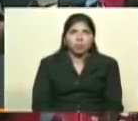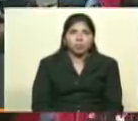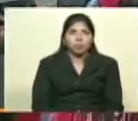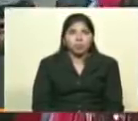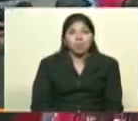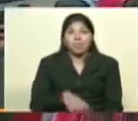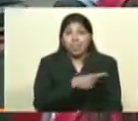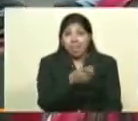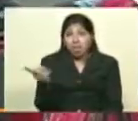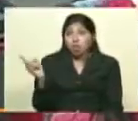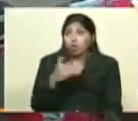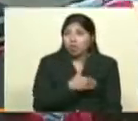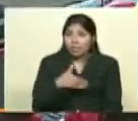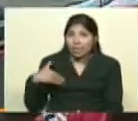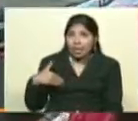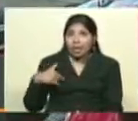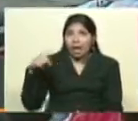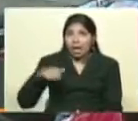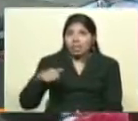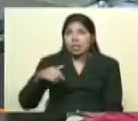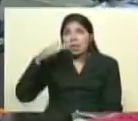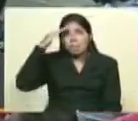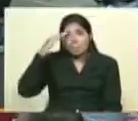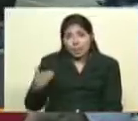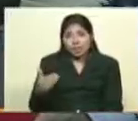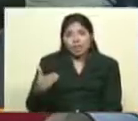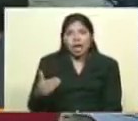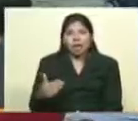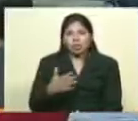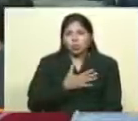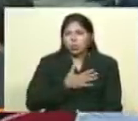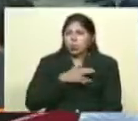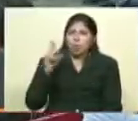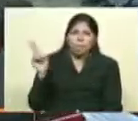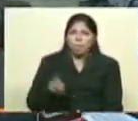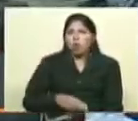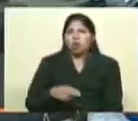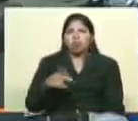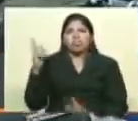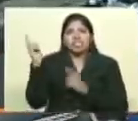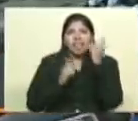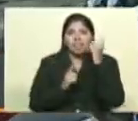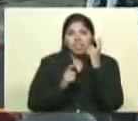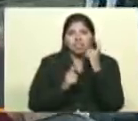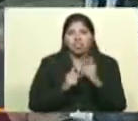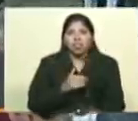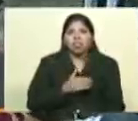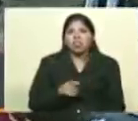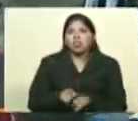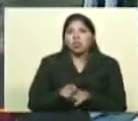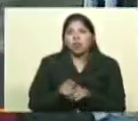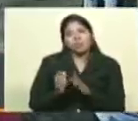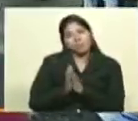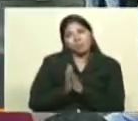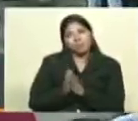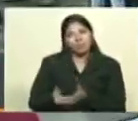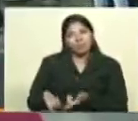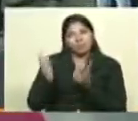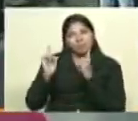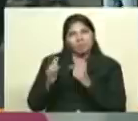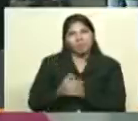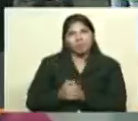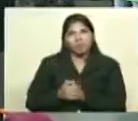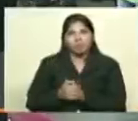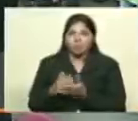Ellos quieren que los militares, revolucionarios, patriotas y chavistas de Venezuela le hagan el favor. Derroquen el